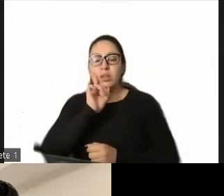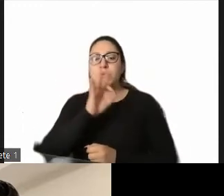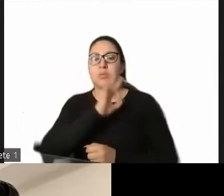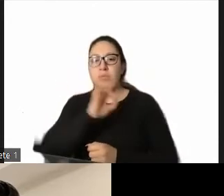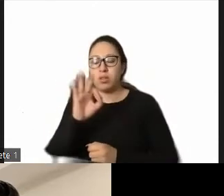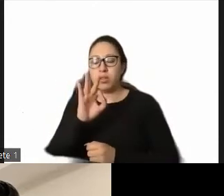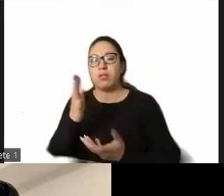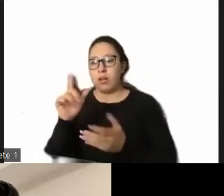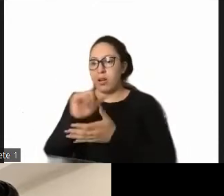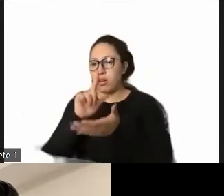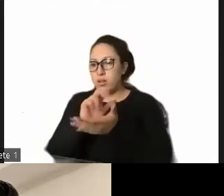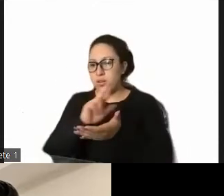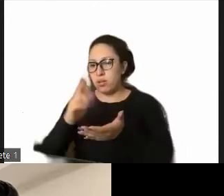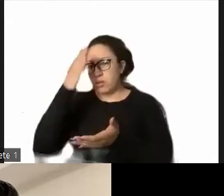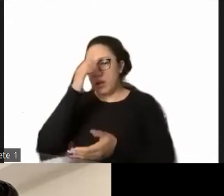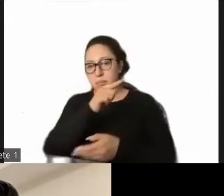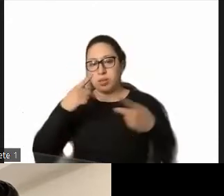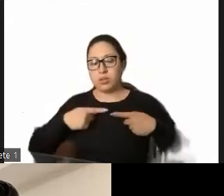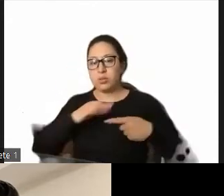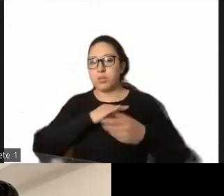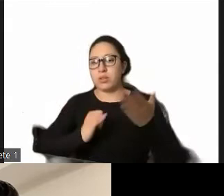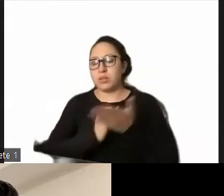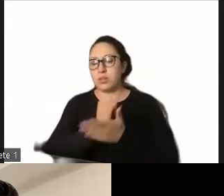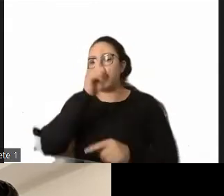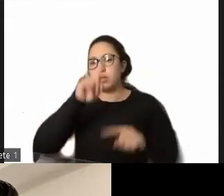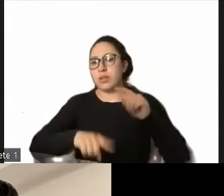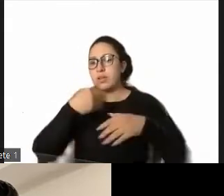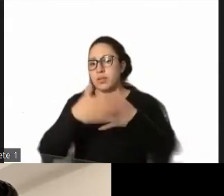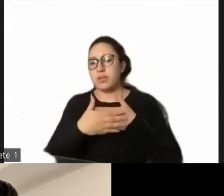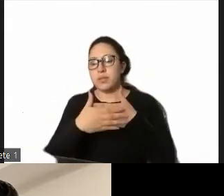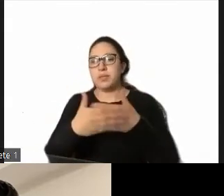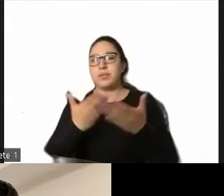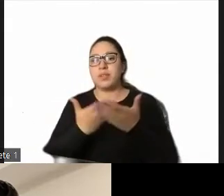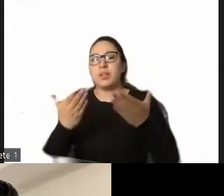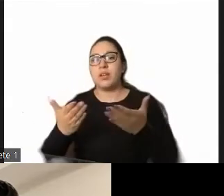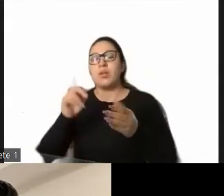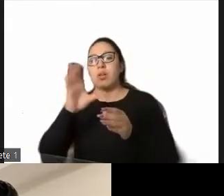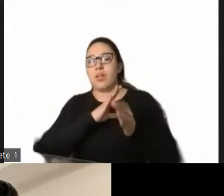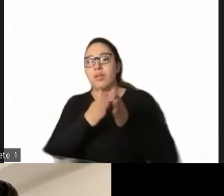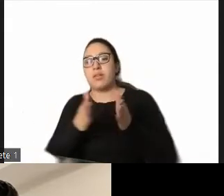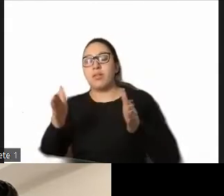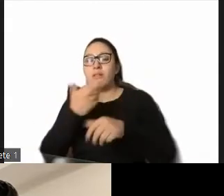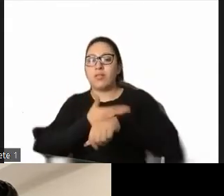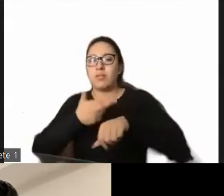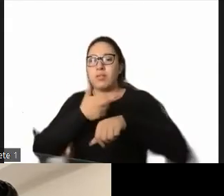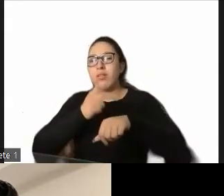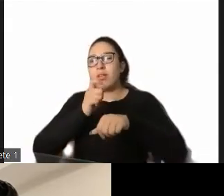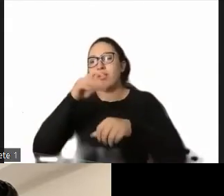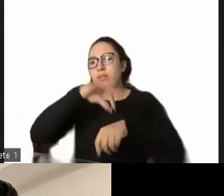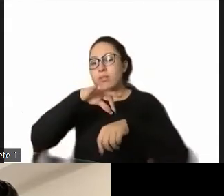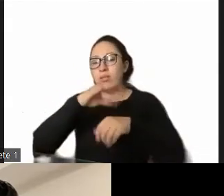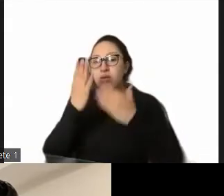de contemplar el derecho a la objeción de conciencia en procedimientos de índole médico, así como establecer los lineamientos